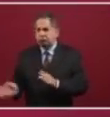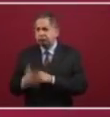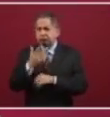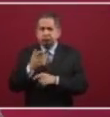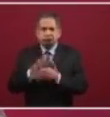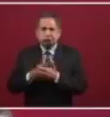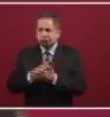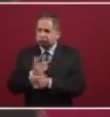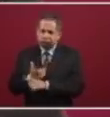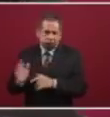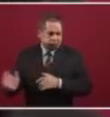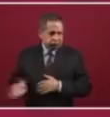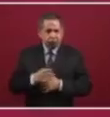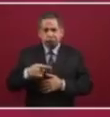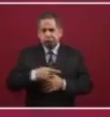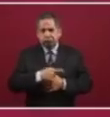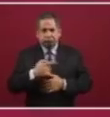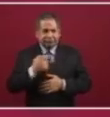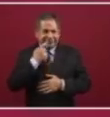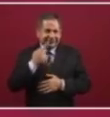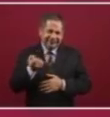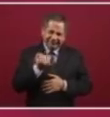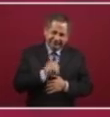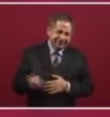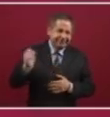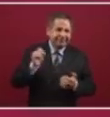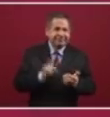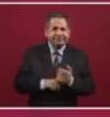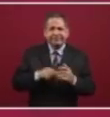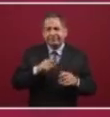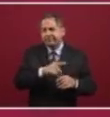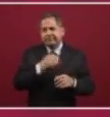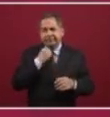los asuntos de mayor corrupción.